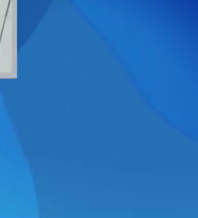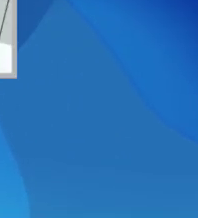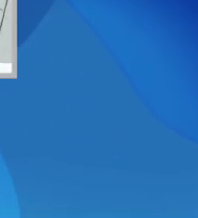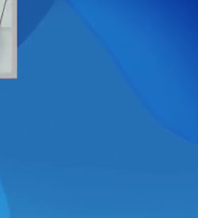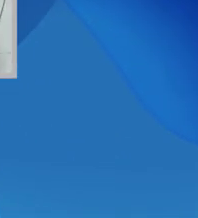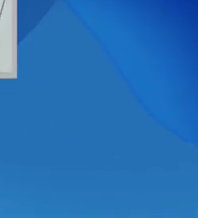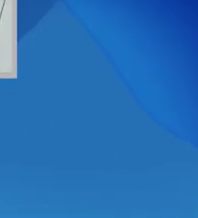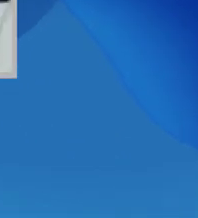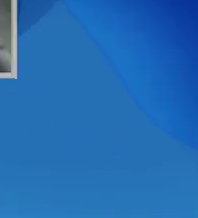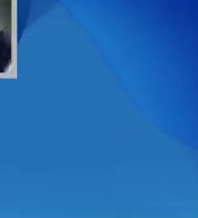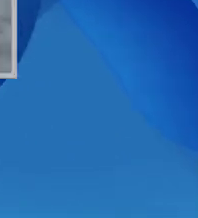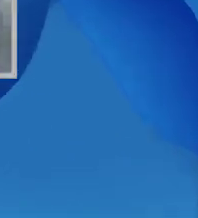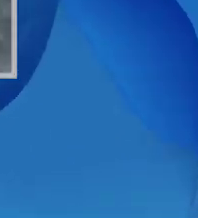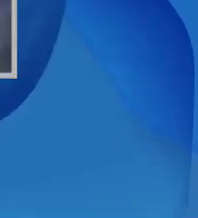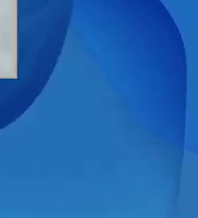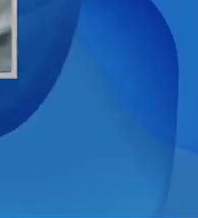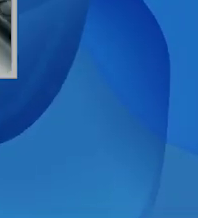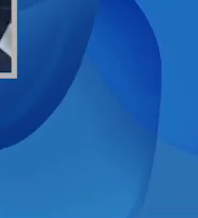Guácala.